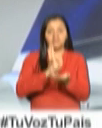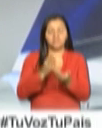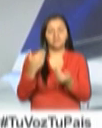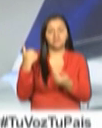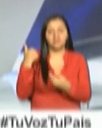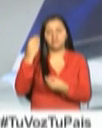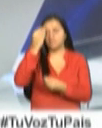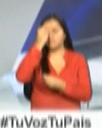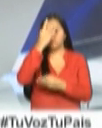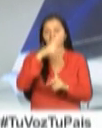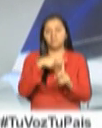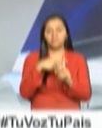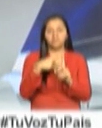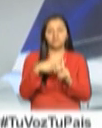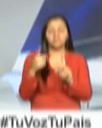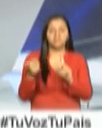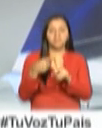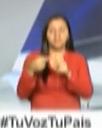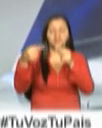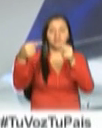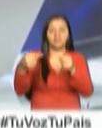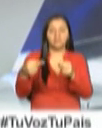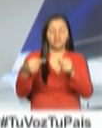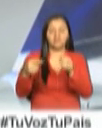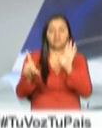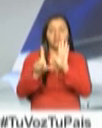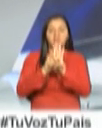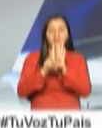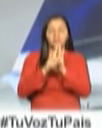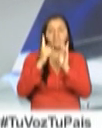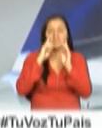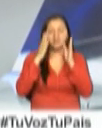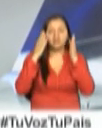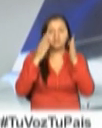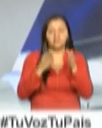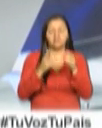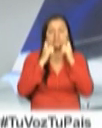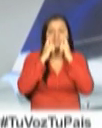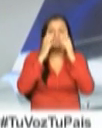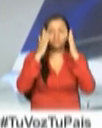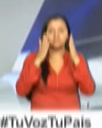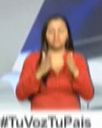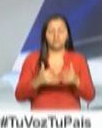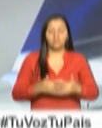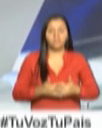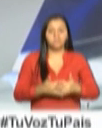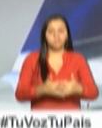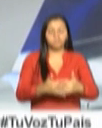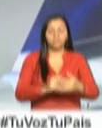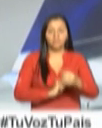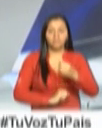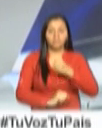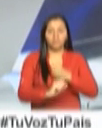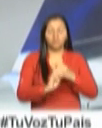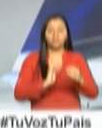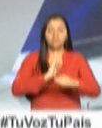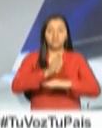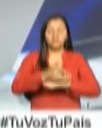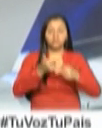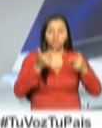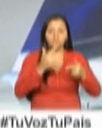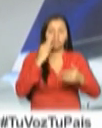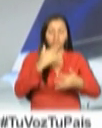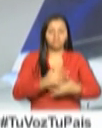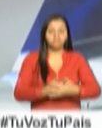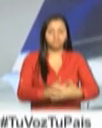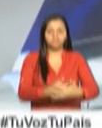informe favorable para primer debate del proyecto de ley para la atención humanizada del embarazo, parto y posparto. El